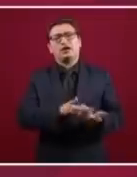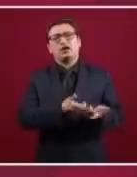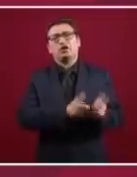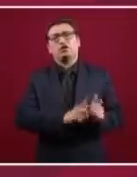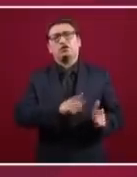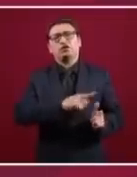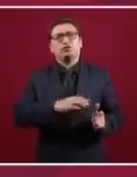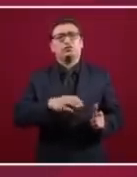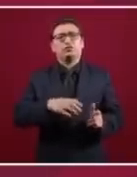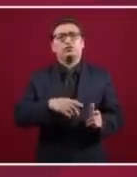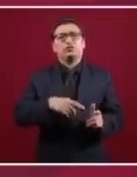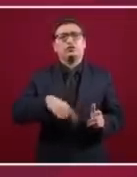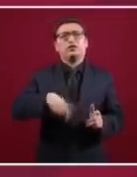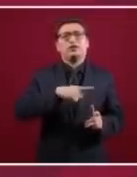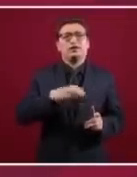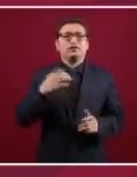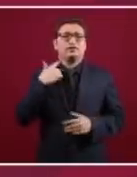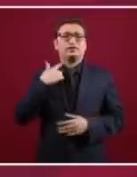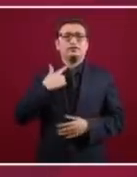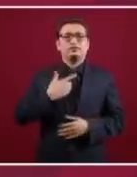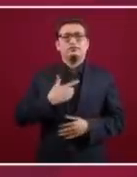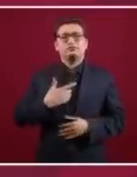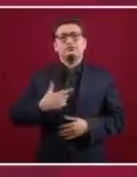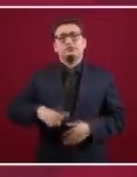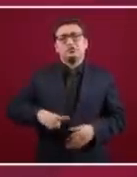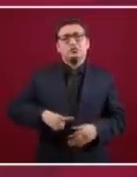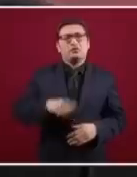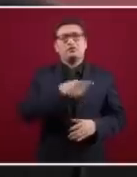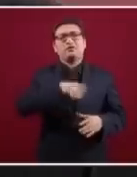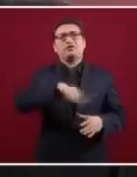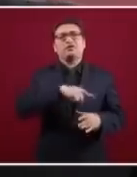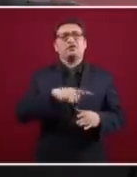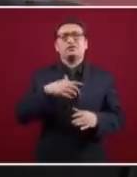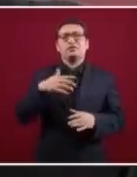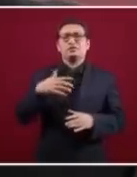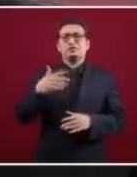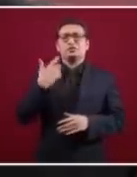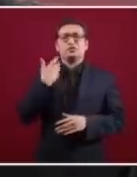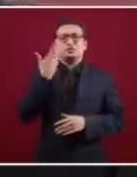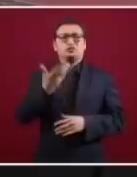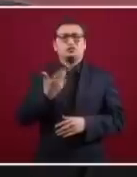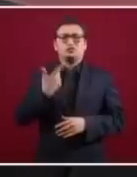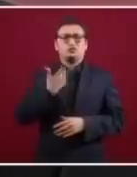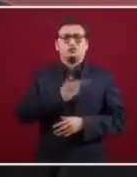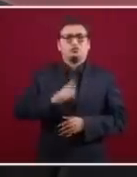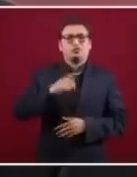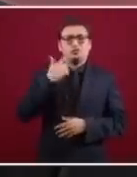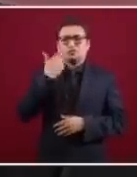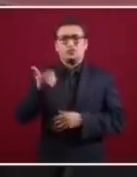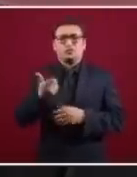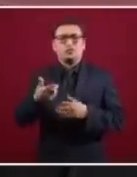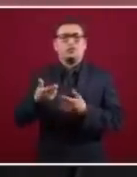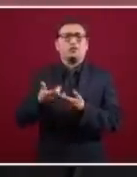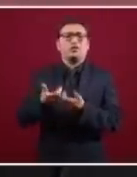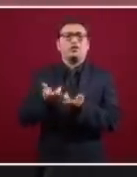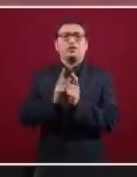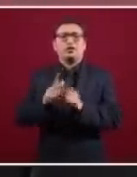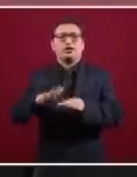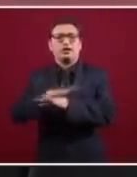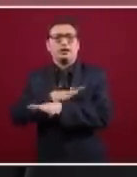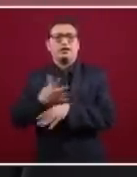los que no quieren el cambio los que quieren seguir con el mismo régimen de